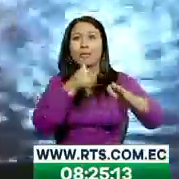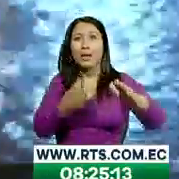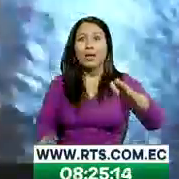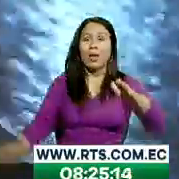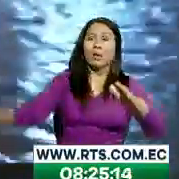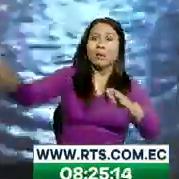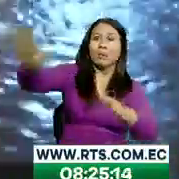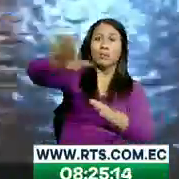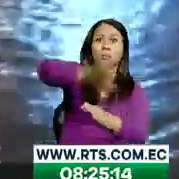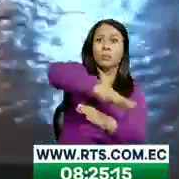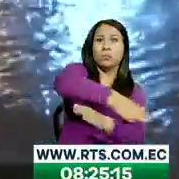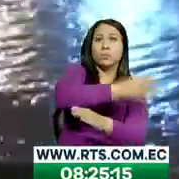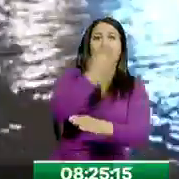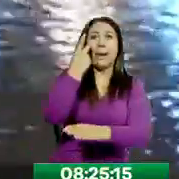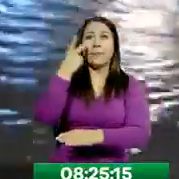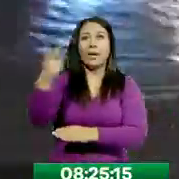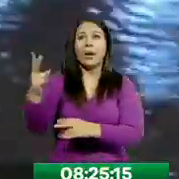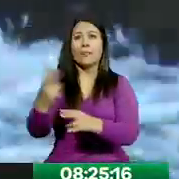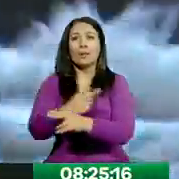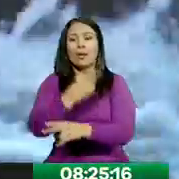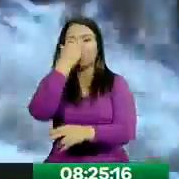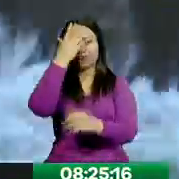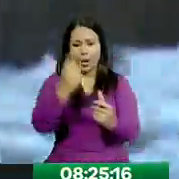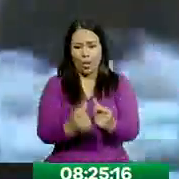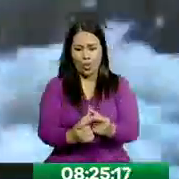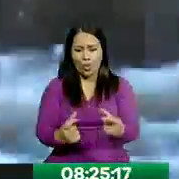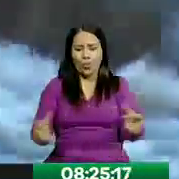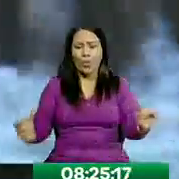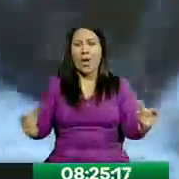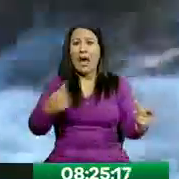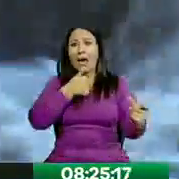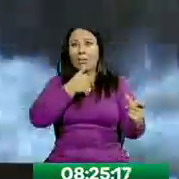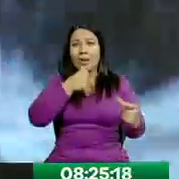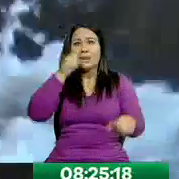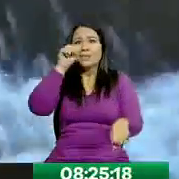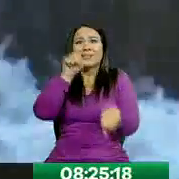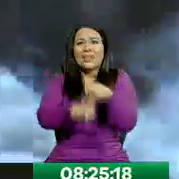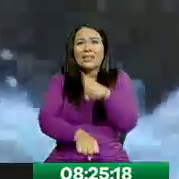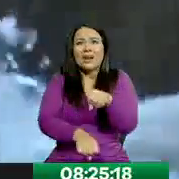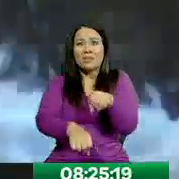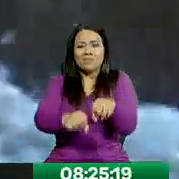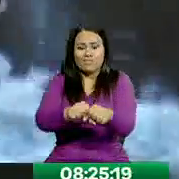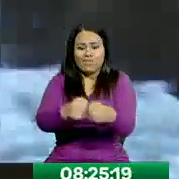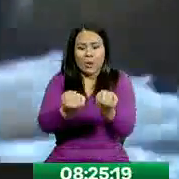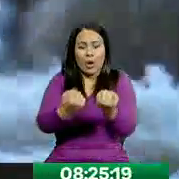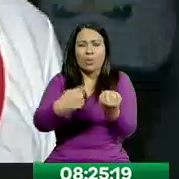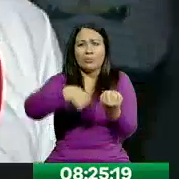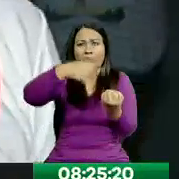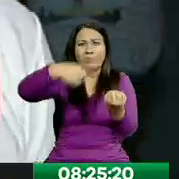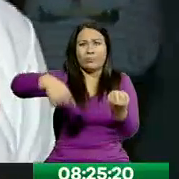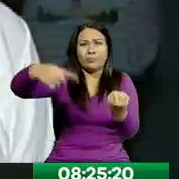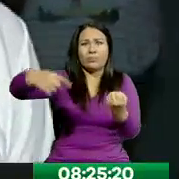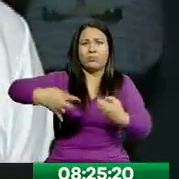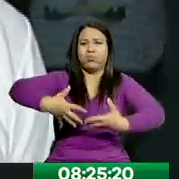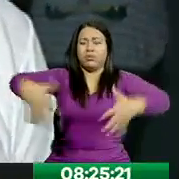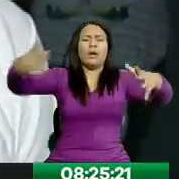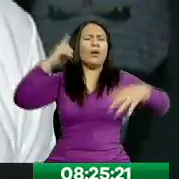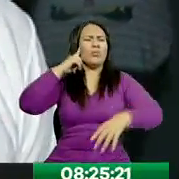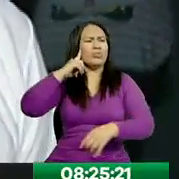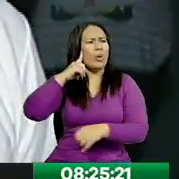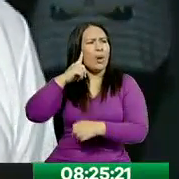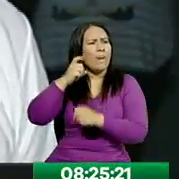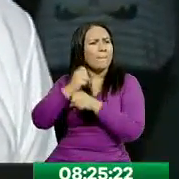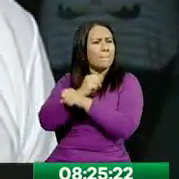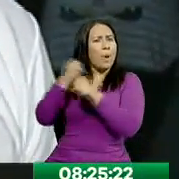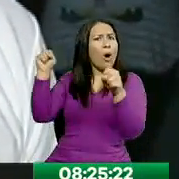Todo ocurrió luego de que una tubería matriz de agua potable sufriera una avería. Se escuchó un estruendo,